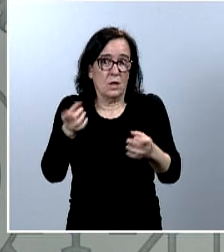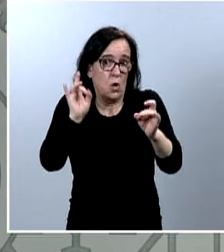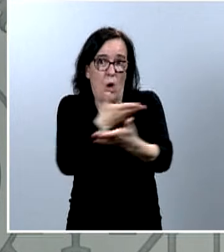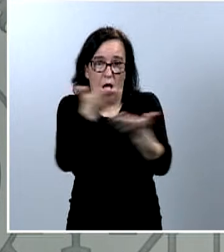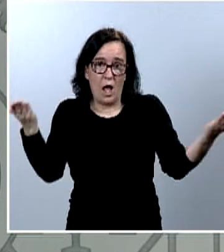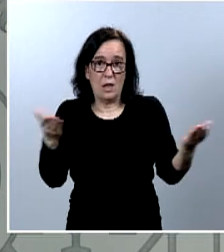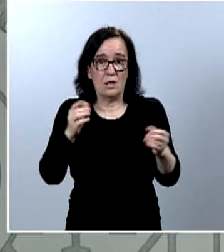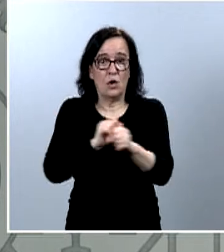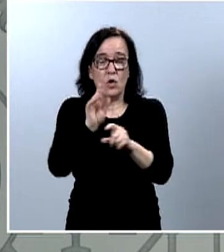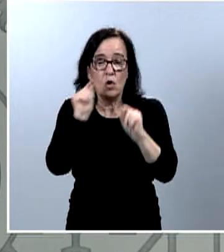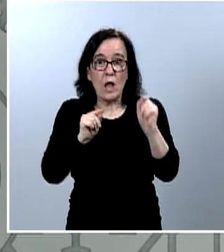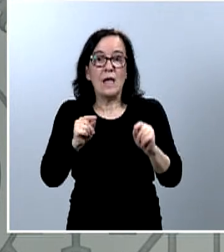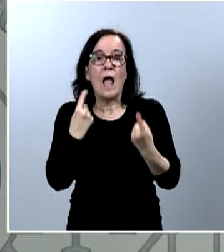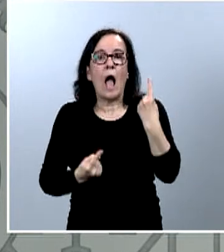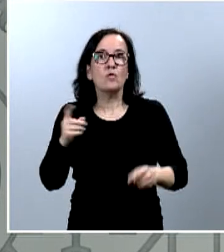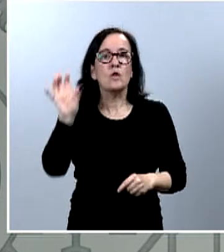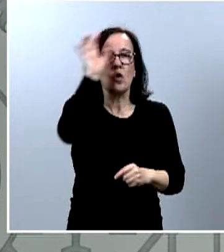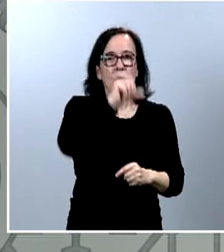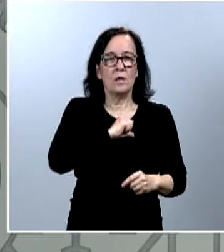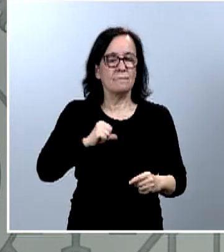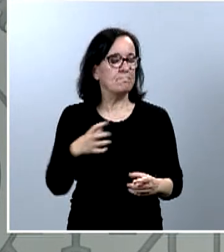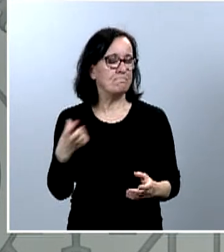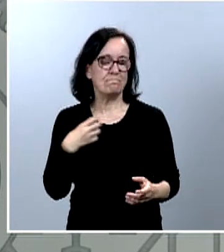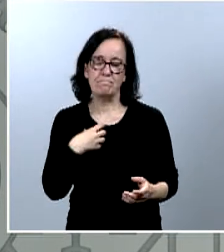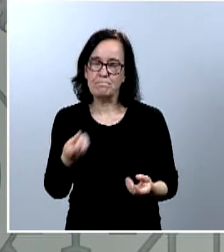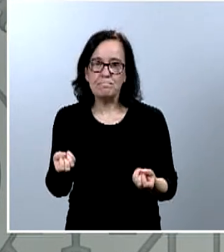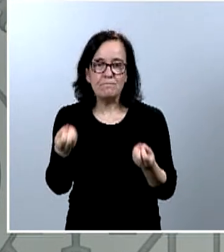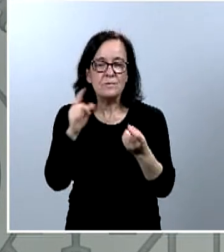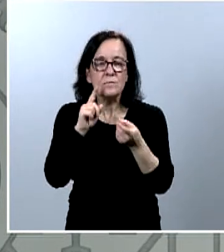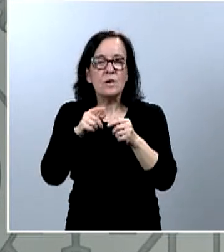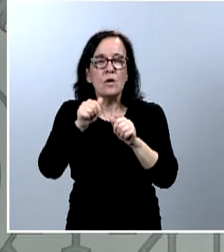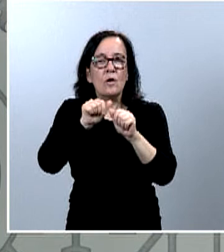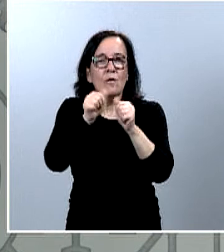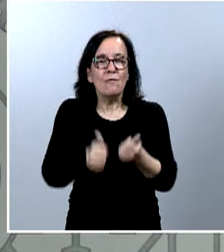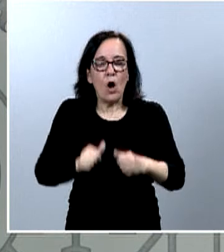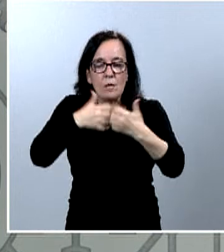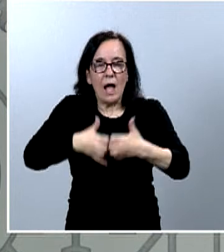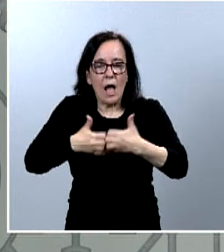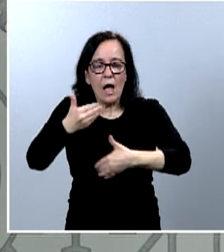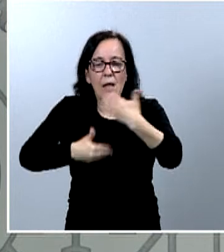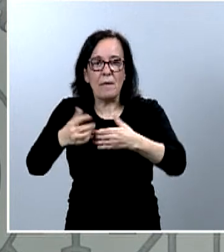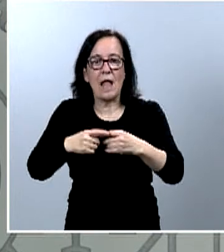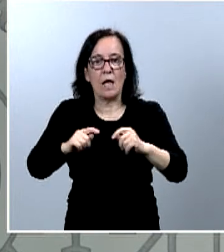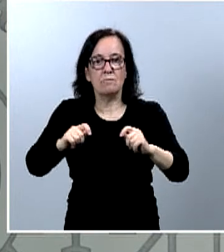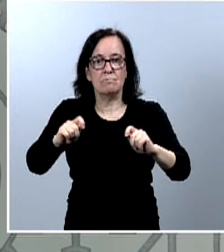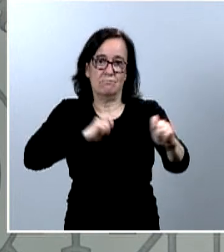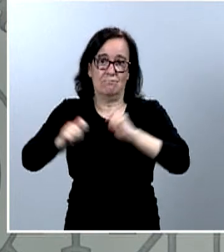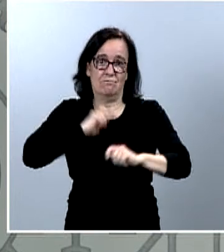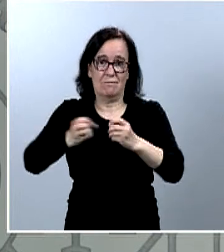algunas comunidades autónomas no han podido todavía establecer los mecanismos adecuados para enviar la información que se